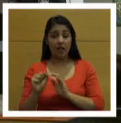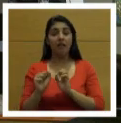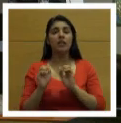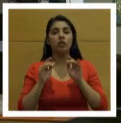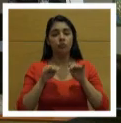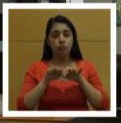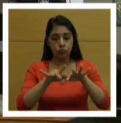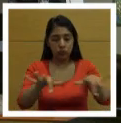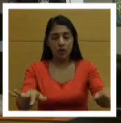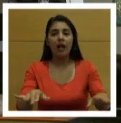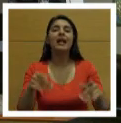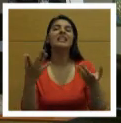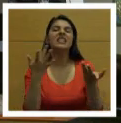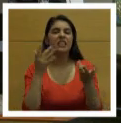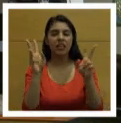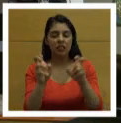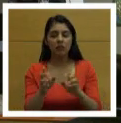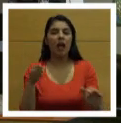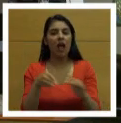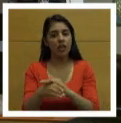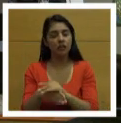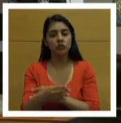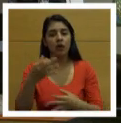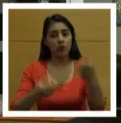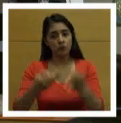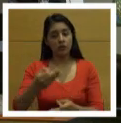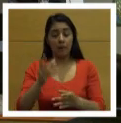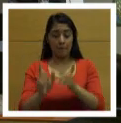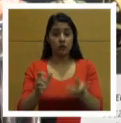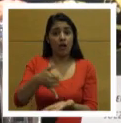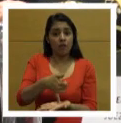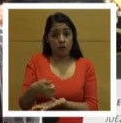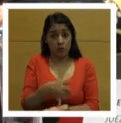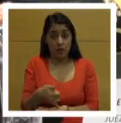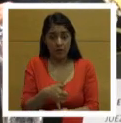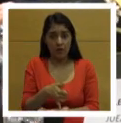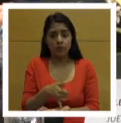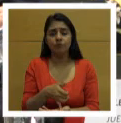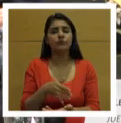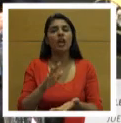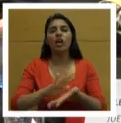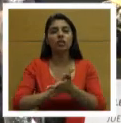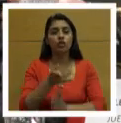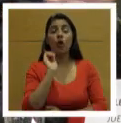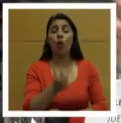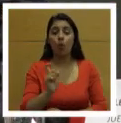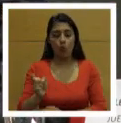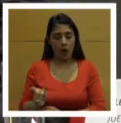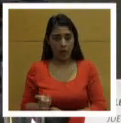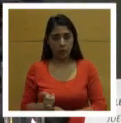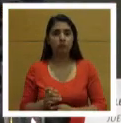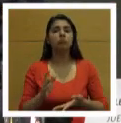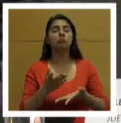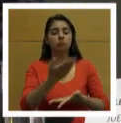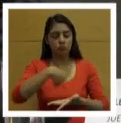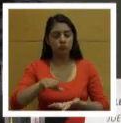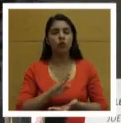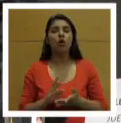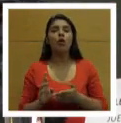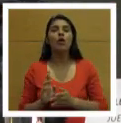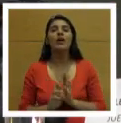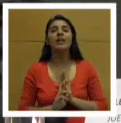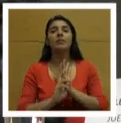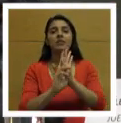las personas en situación de vulnerabilidad, en cada corte hemos entregado, en representación de la Corte Suprema,